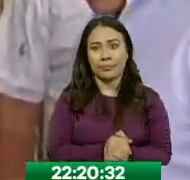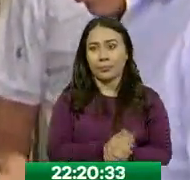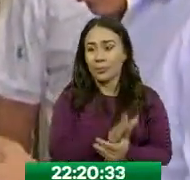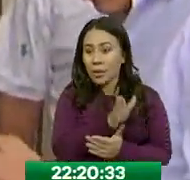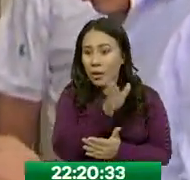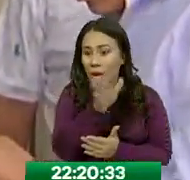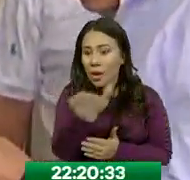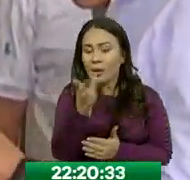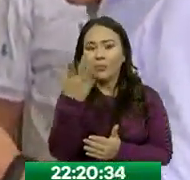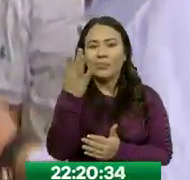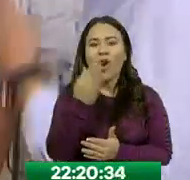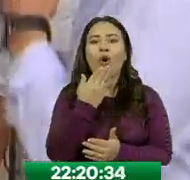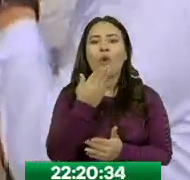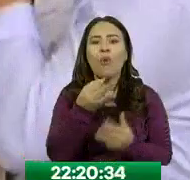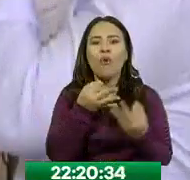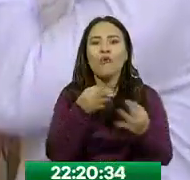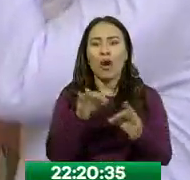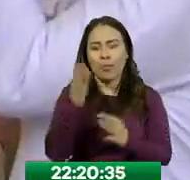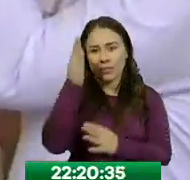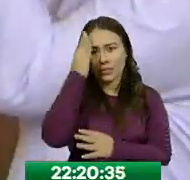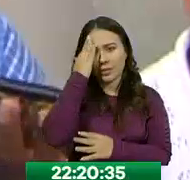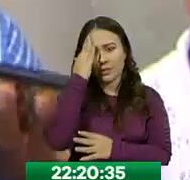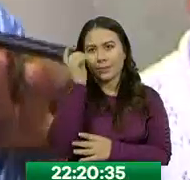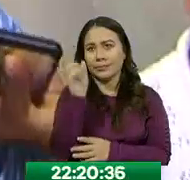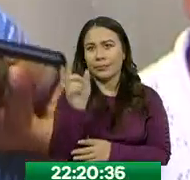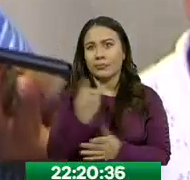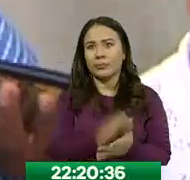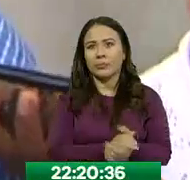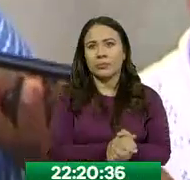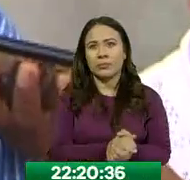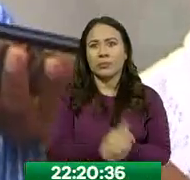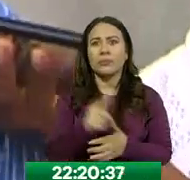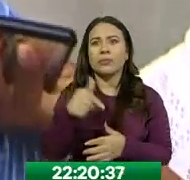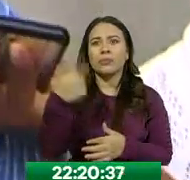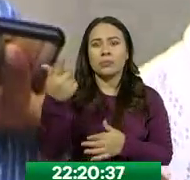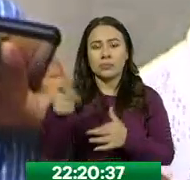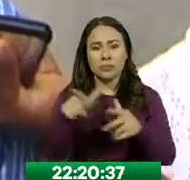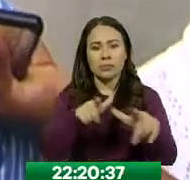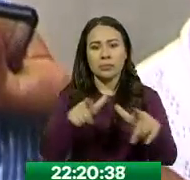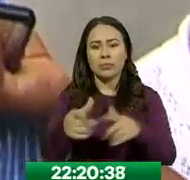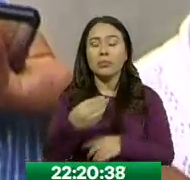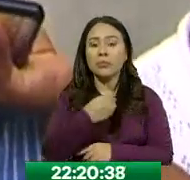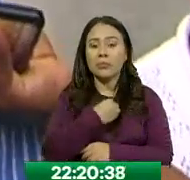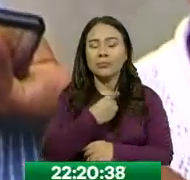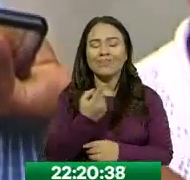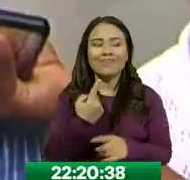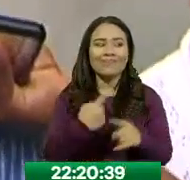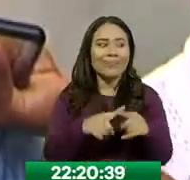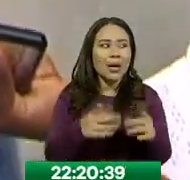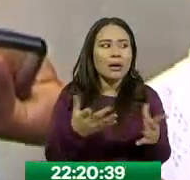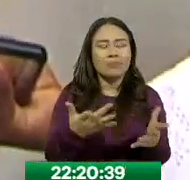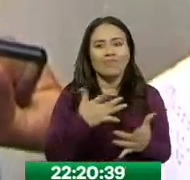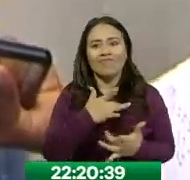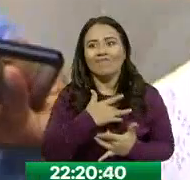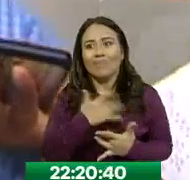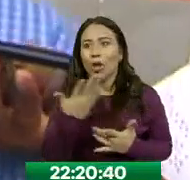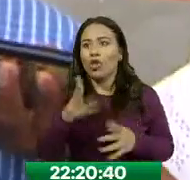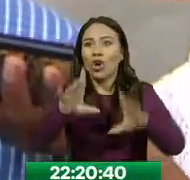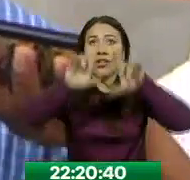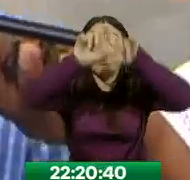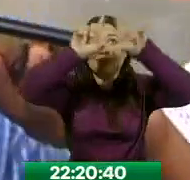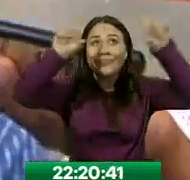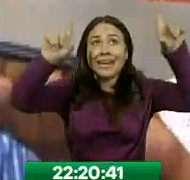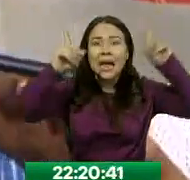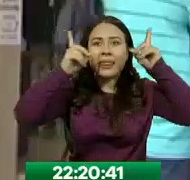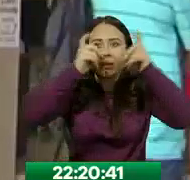no había ninguna forma de identificación. Existe otro local incluso, pero que lastimosamente no tiene letrero y es